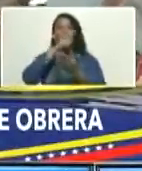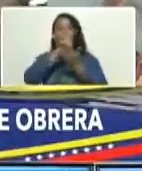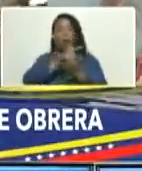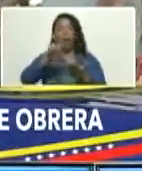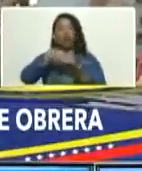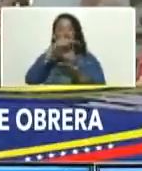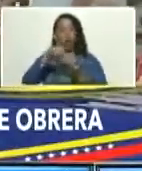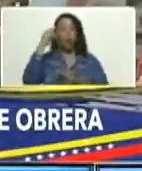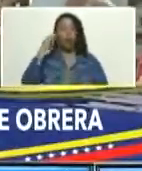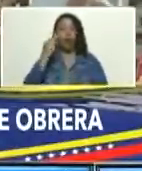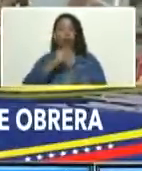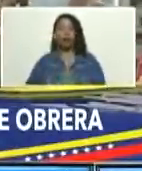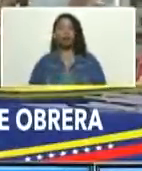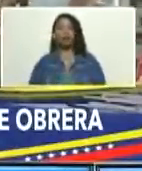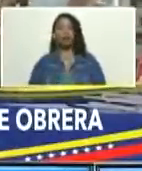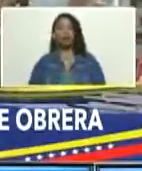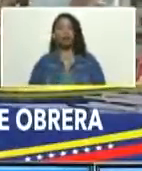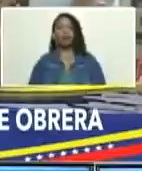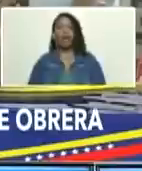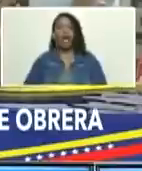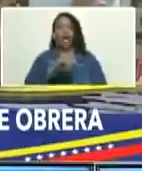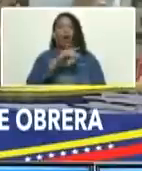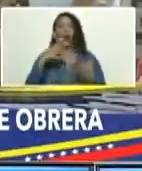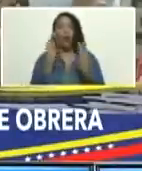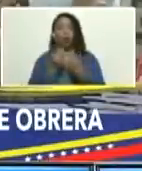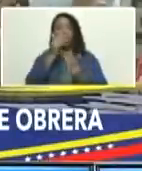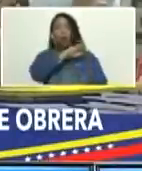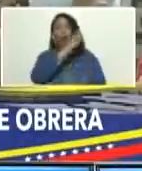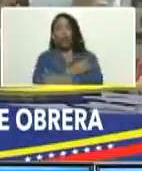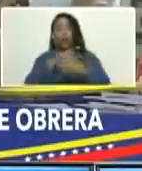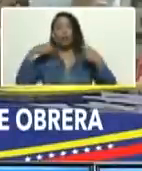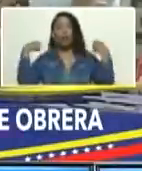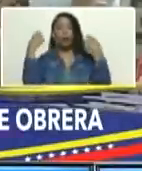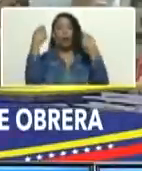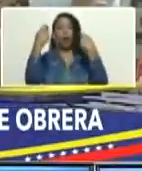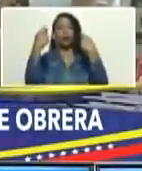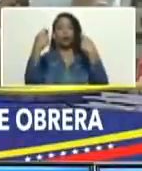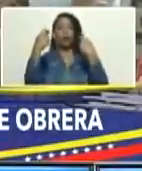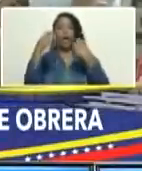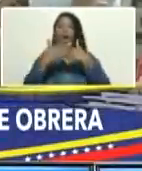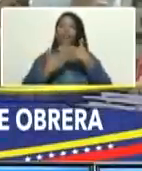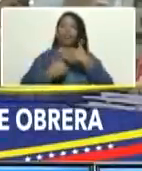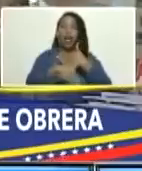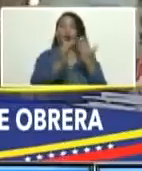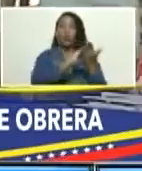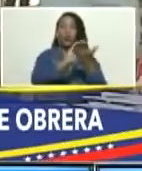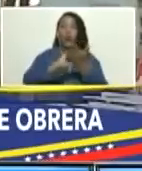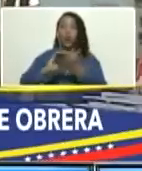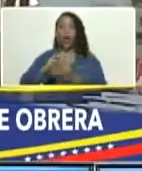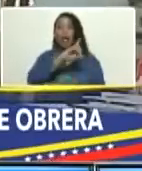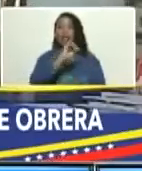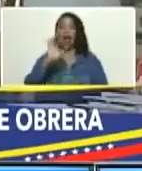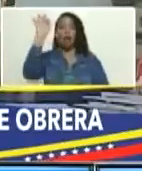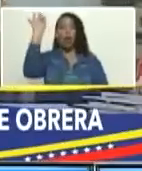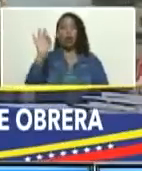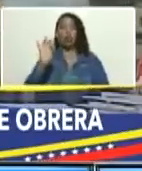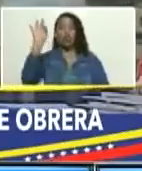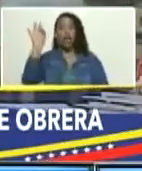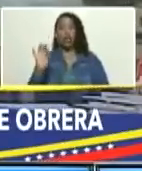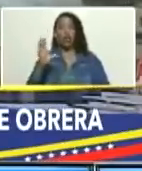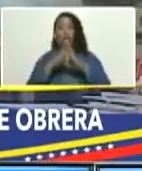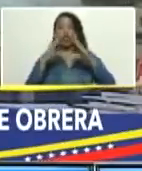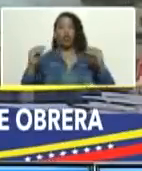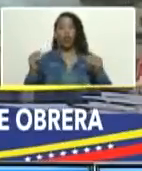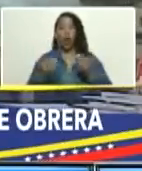Bolivariana y al Poder Popular de avanzar en la recuperación al 100% de toda